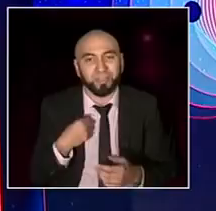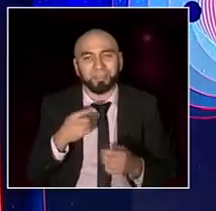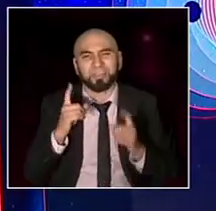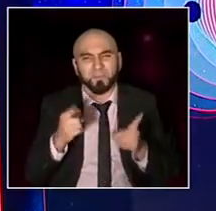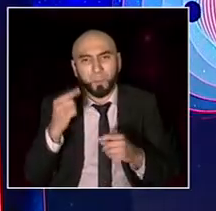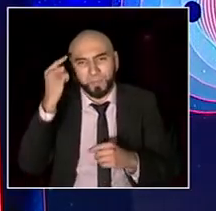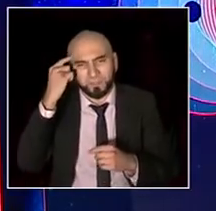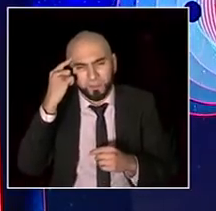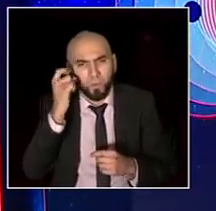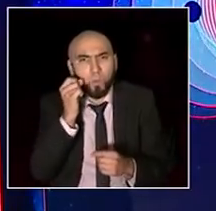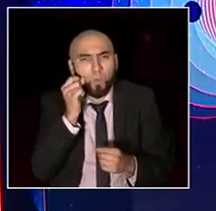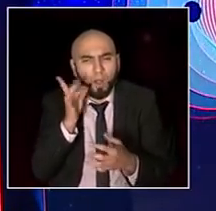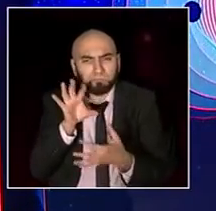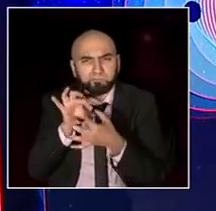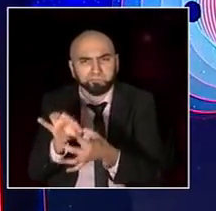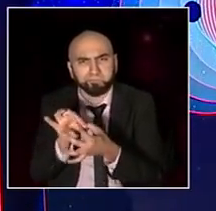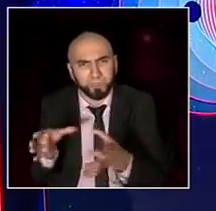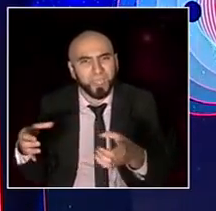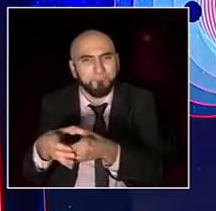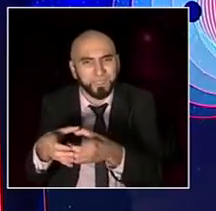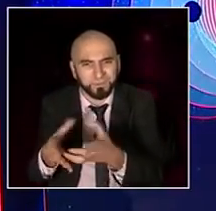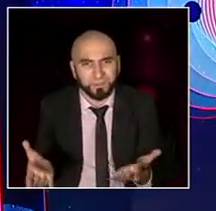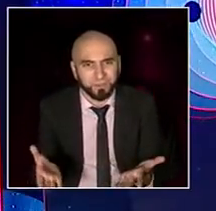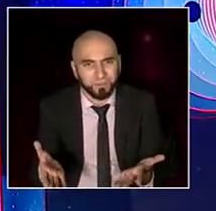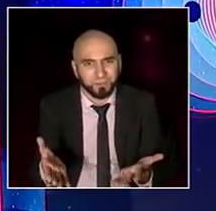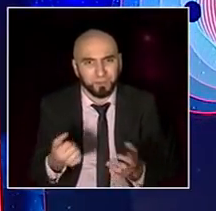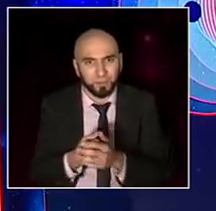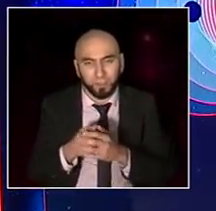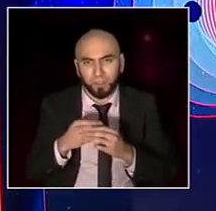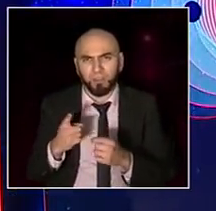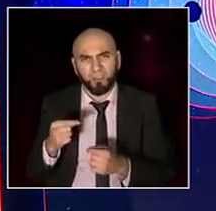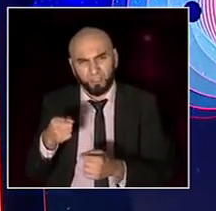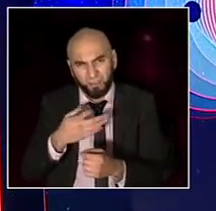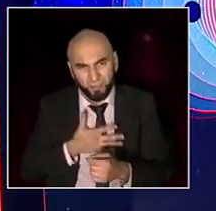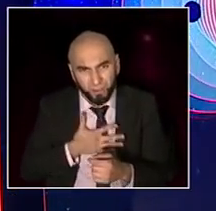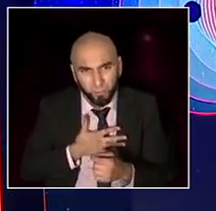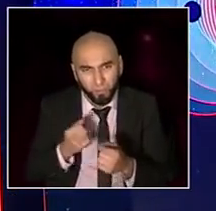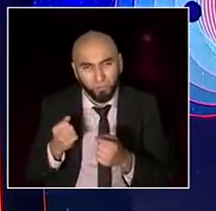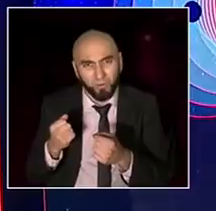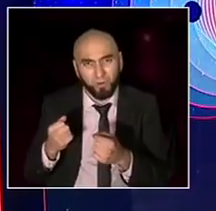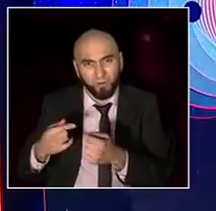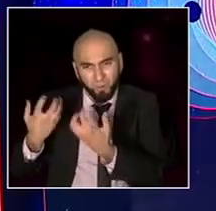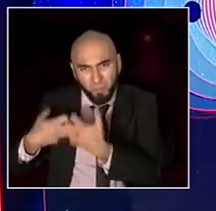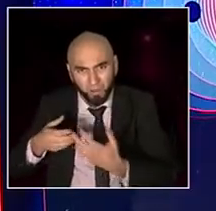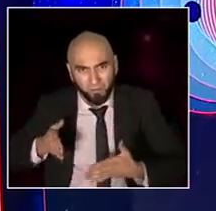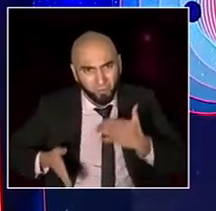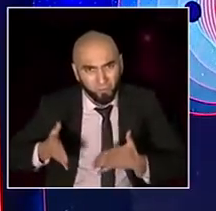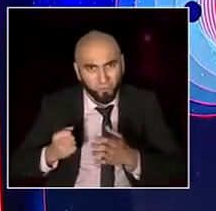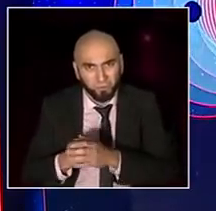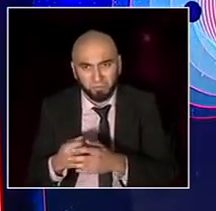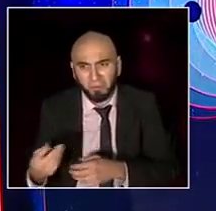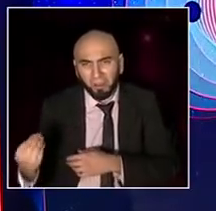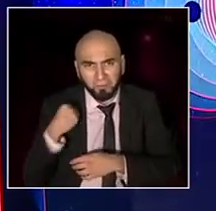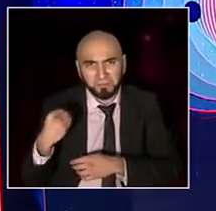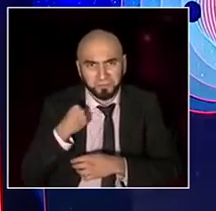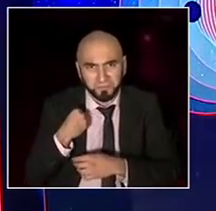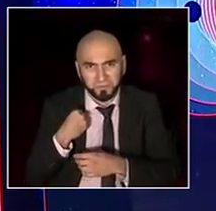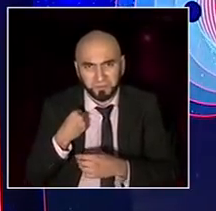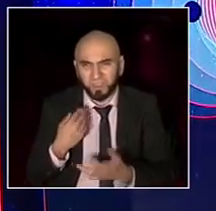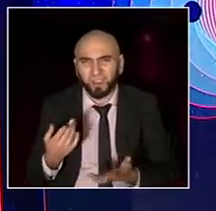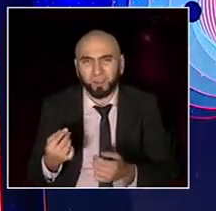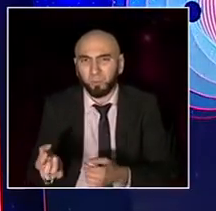ser. ¿Queremos máquinas que puedan pensar por nosotros? ¿Máquinas que nos digan lo que nos interesa? ¿Máquinas que